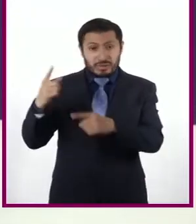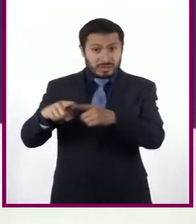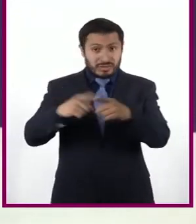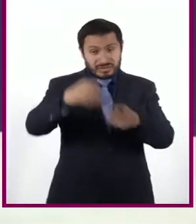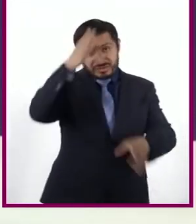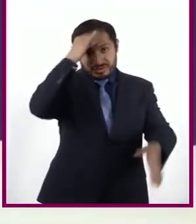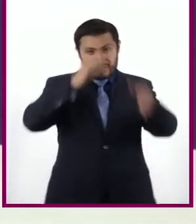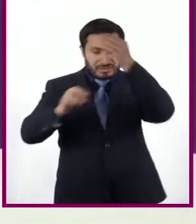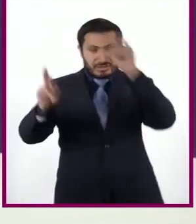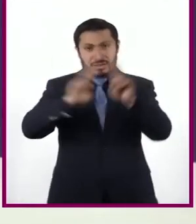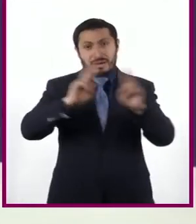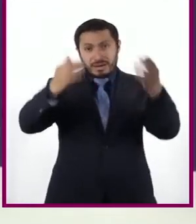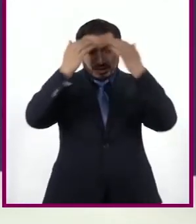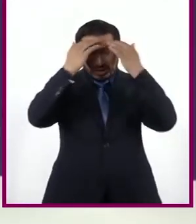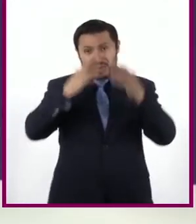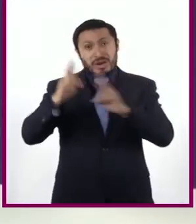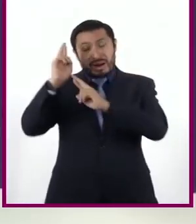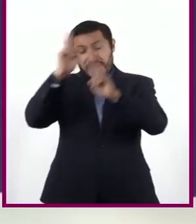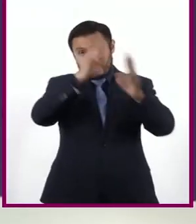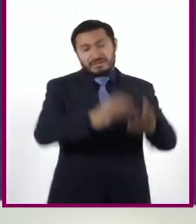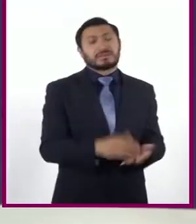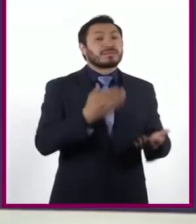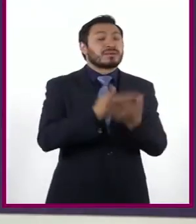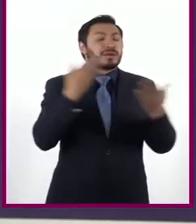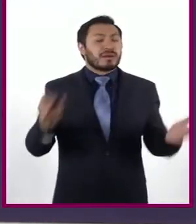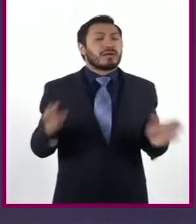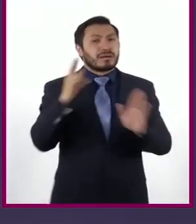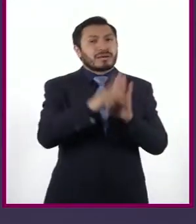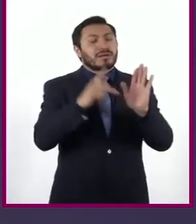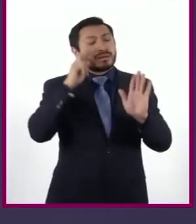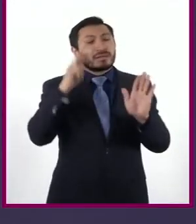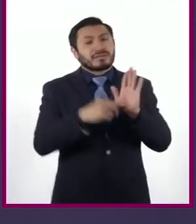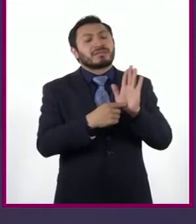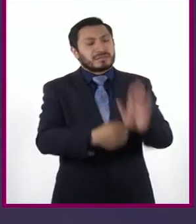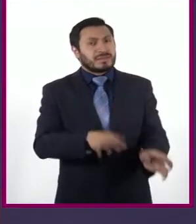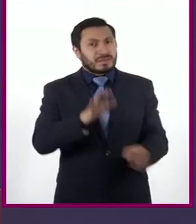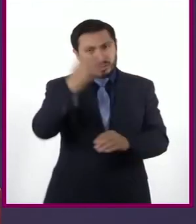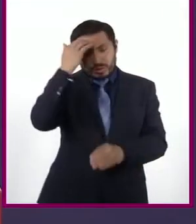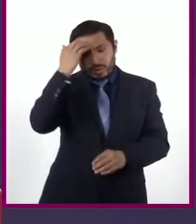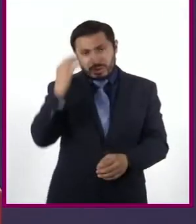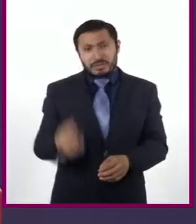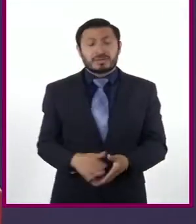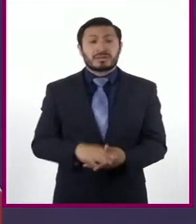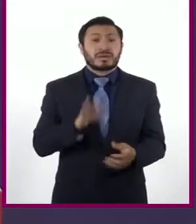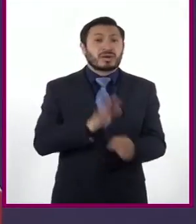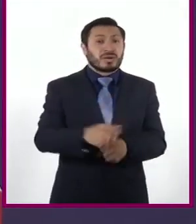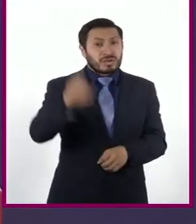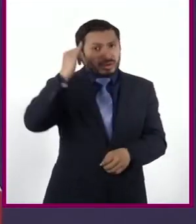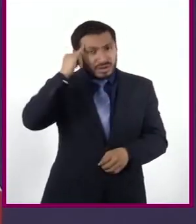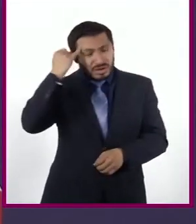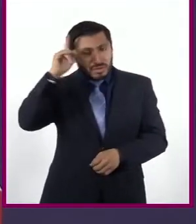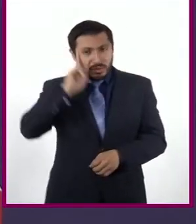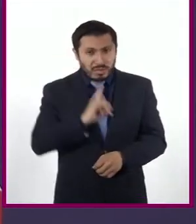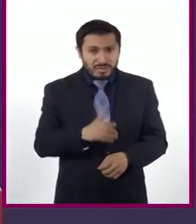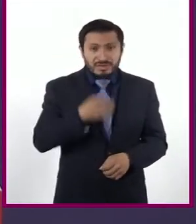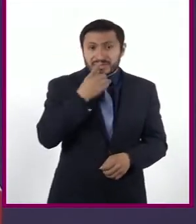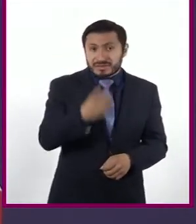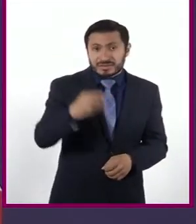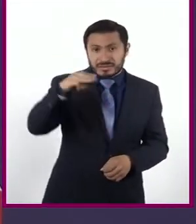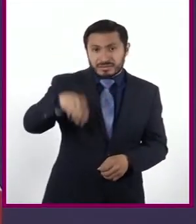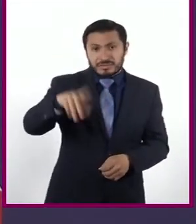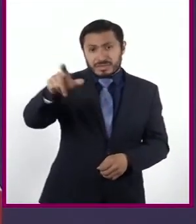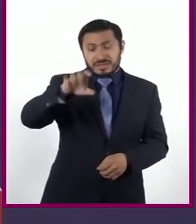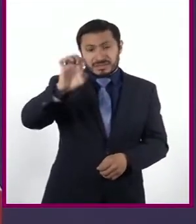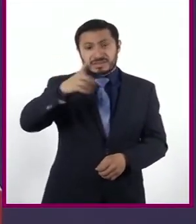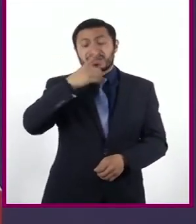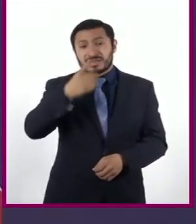maestra. Ahora, observemos el siguiente video y conozcamos de propia voz lo que una mujer indígena mixe dice